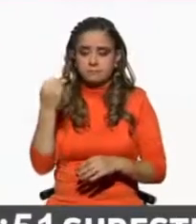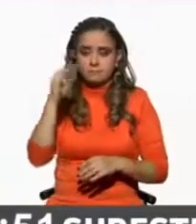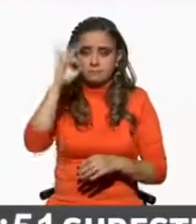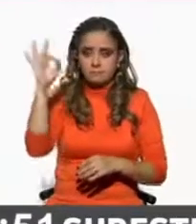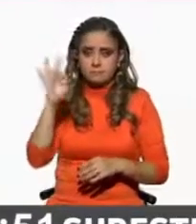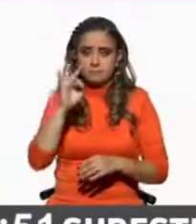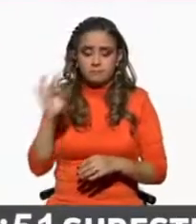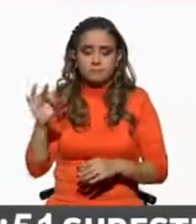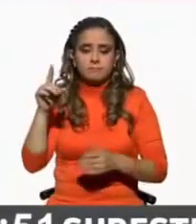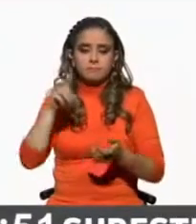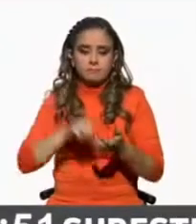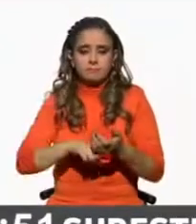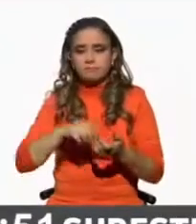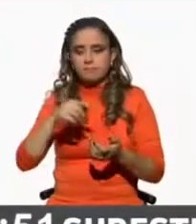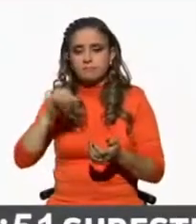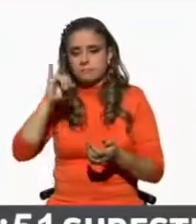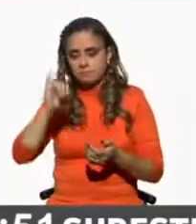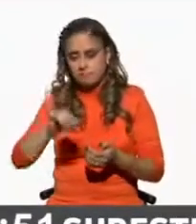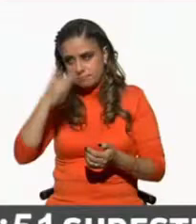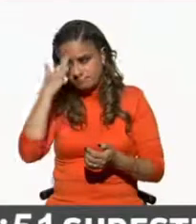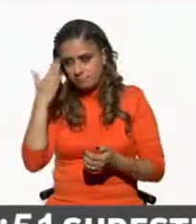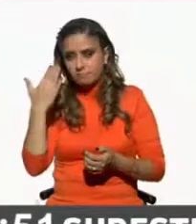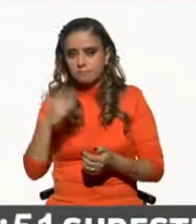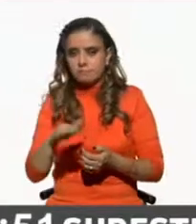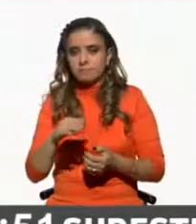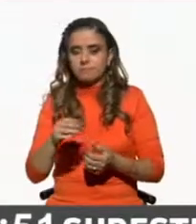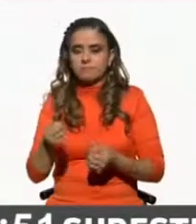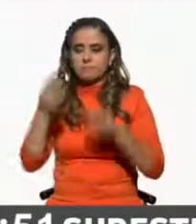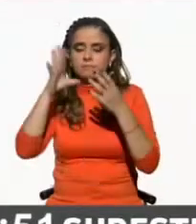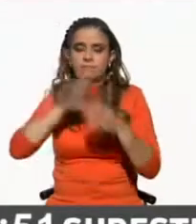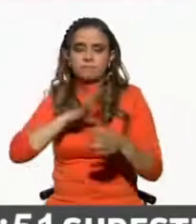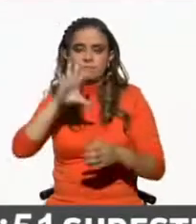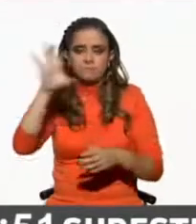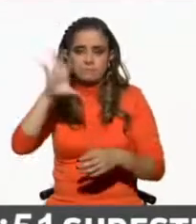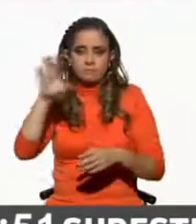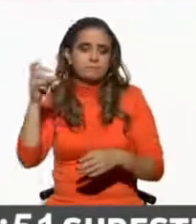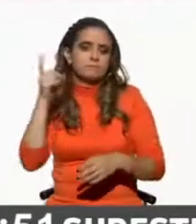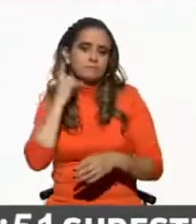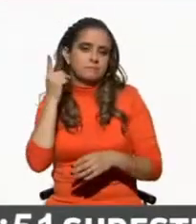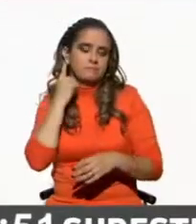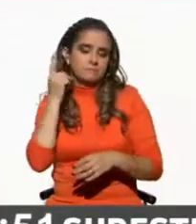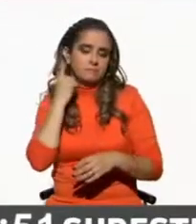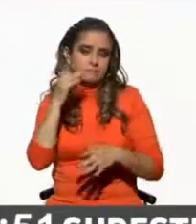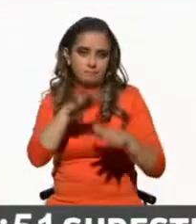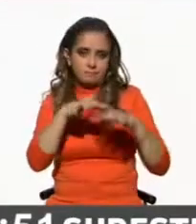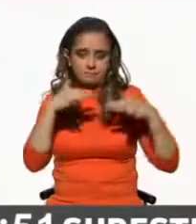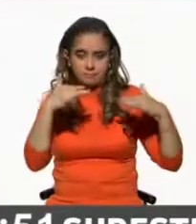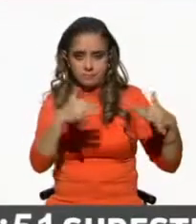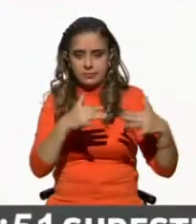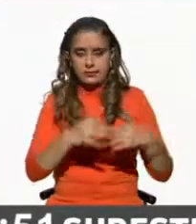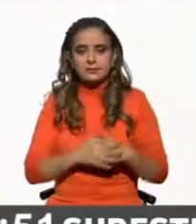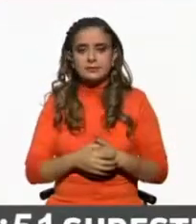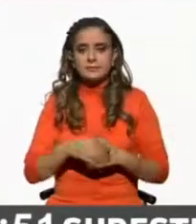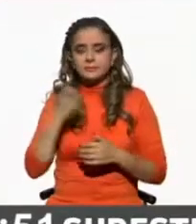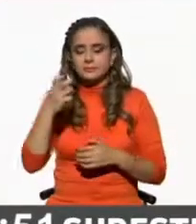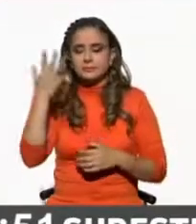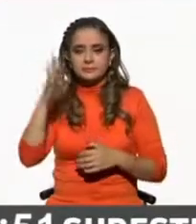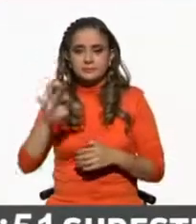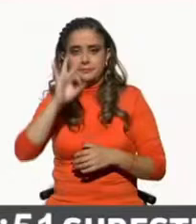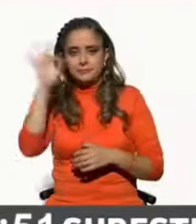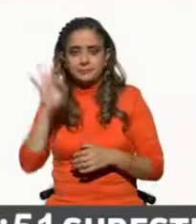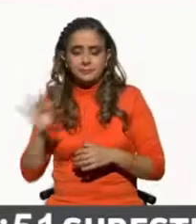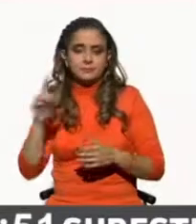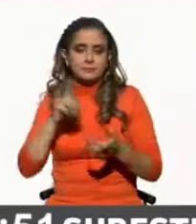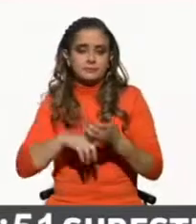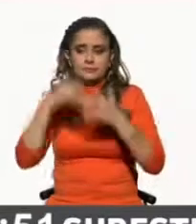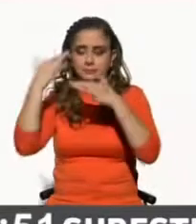9%, que estaría en el margen de error de ese 12%, diríamos en términos redondos, está alrededor de 10% de los